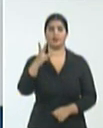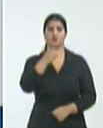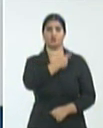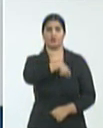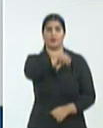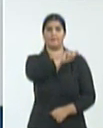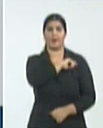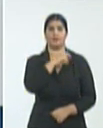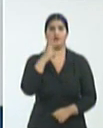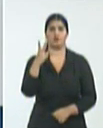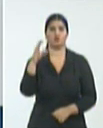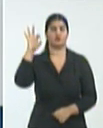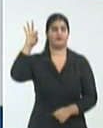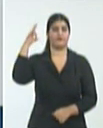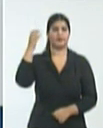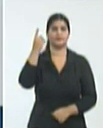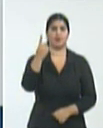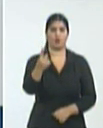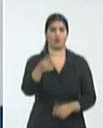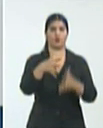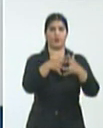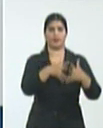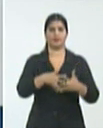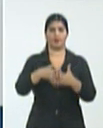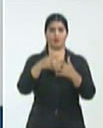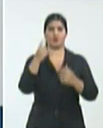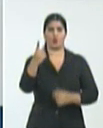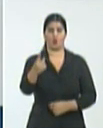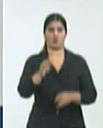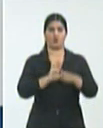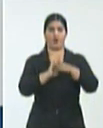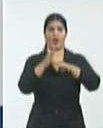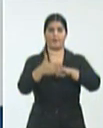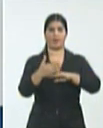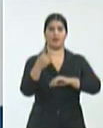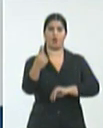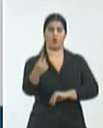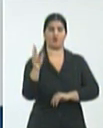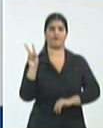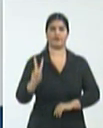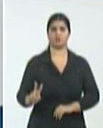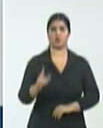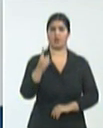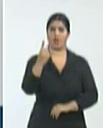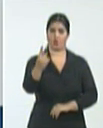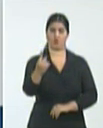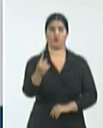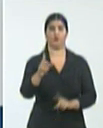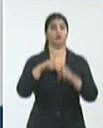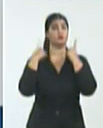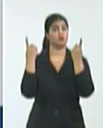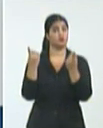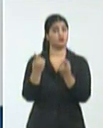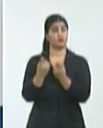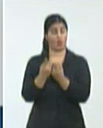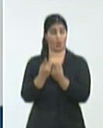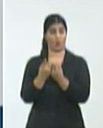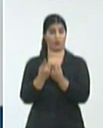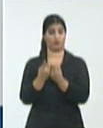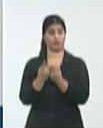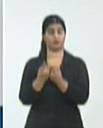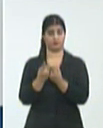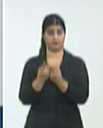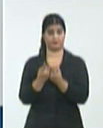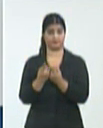Venezuela 1 de cada uno. Todos viajeros cubanos, como siempre explico, excepto un